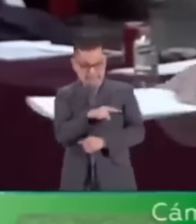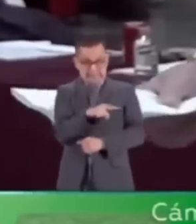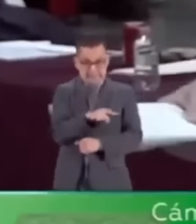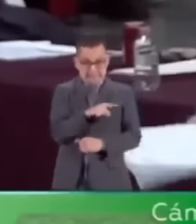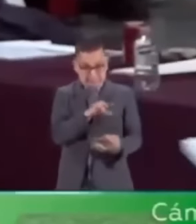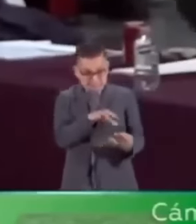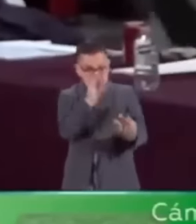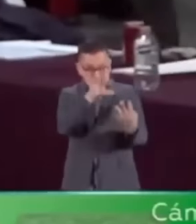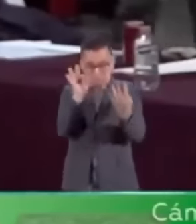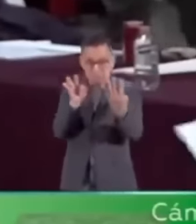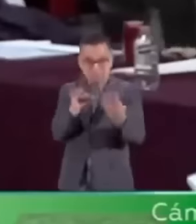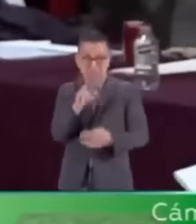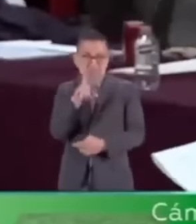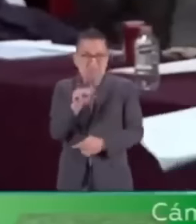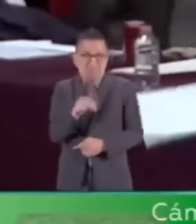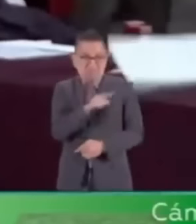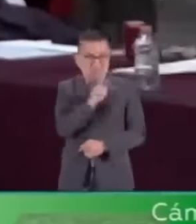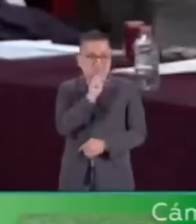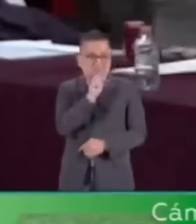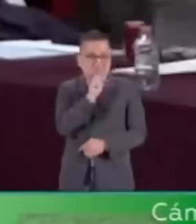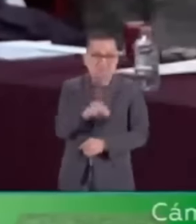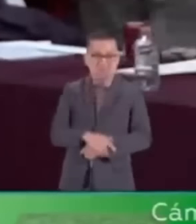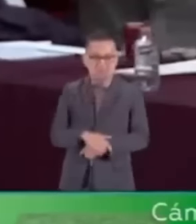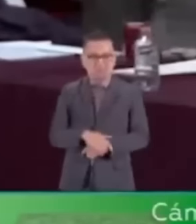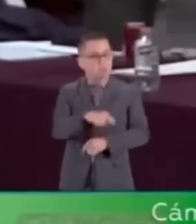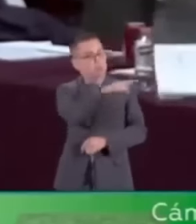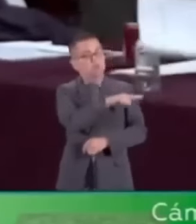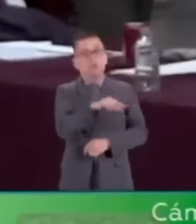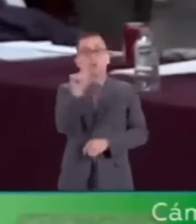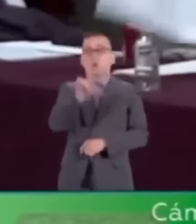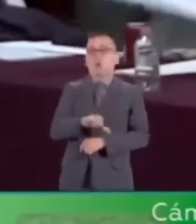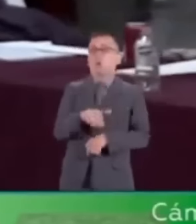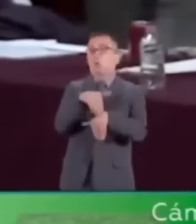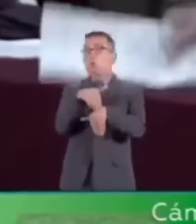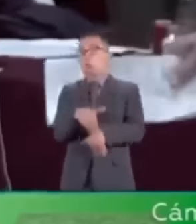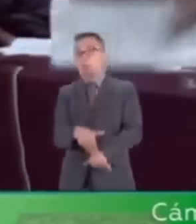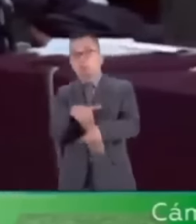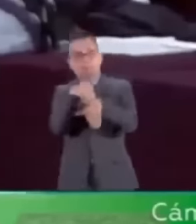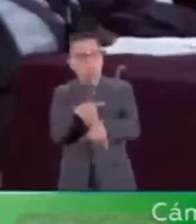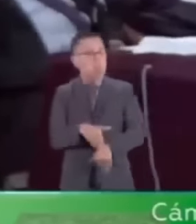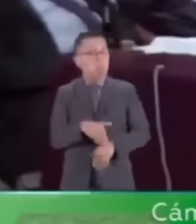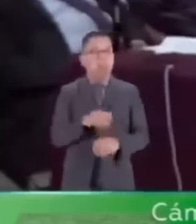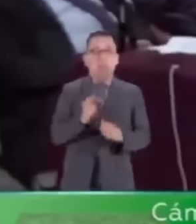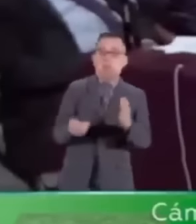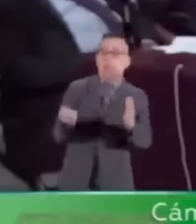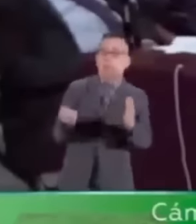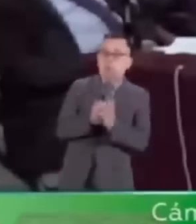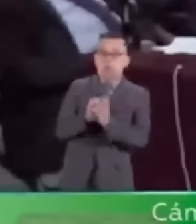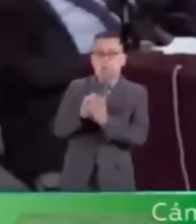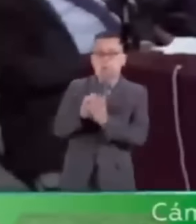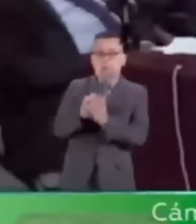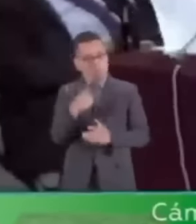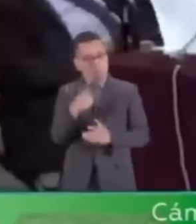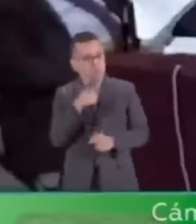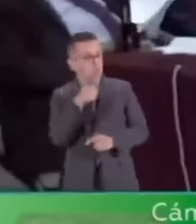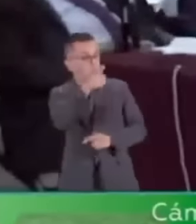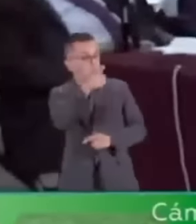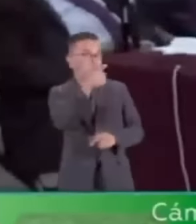ni ustedes aquí que hoy de manera abyecta están dándole esta reforma a quien los